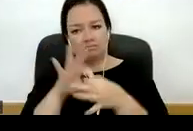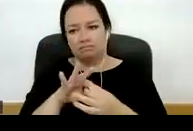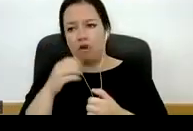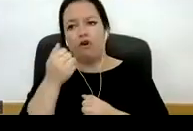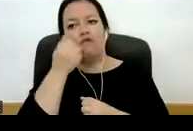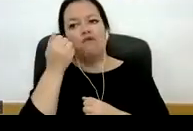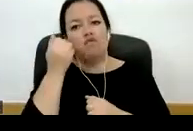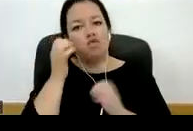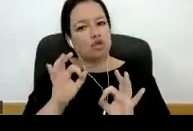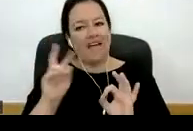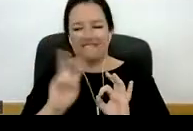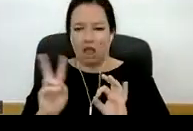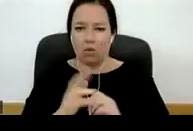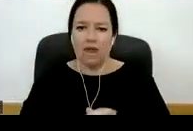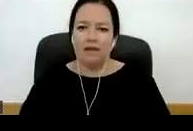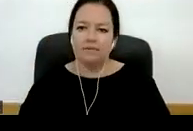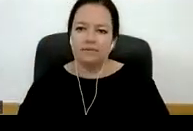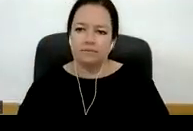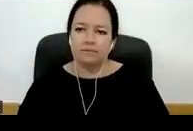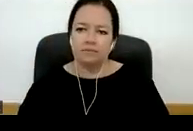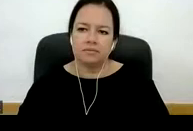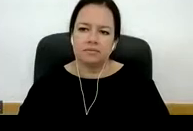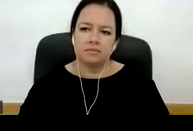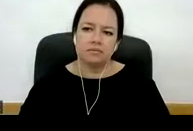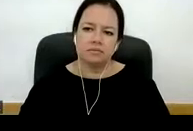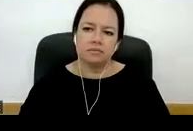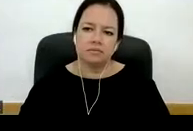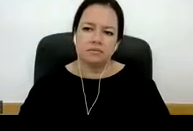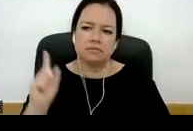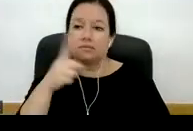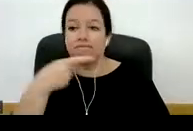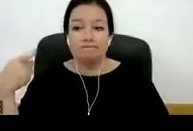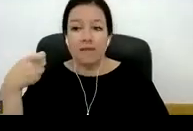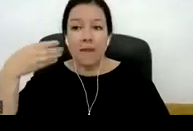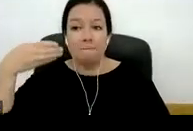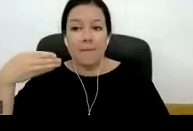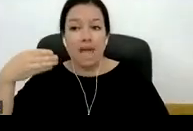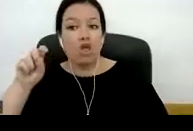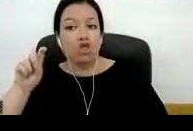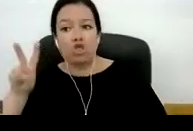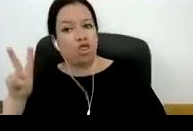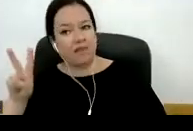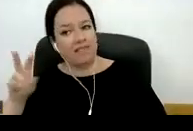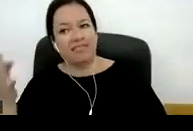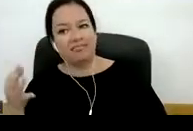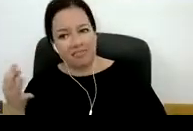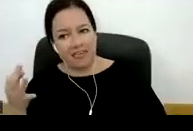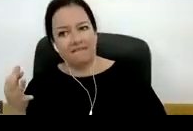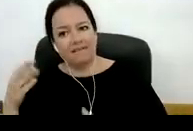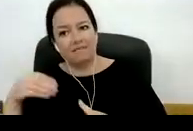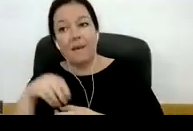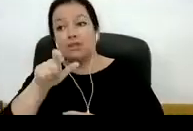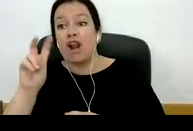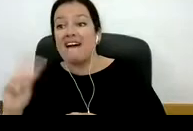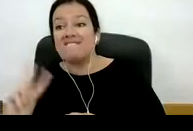frutas y verduras, ¿no? Salvo la B12. Recordad que la B12 hay que suplementarla en veganos, ¿eh?